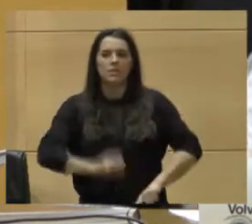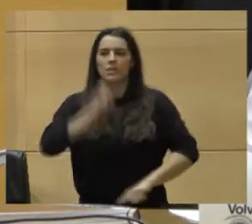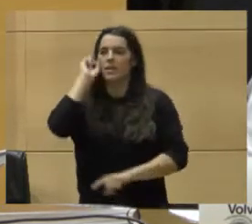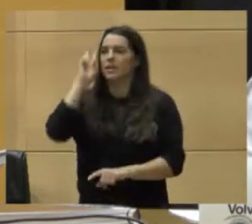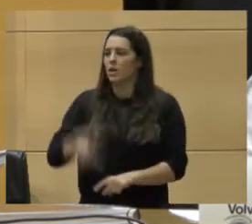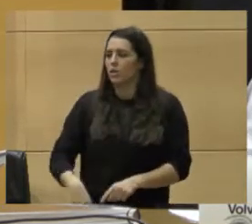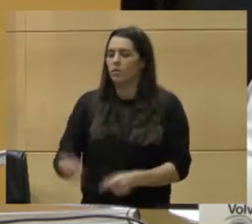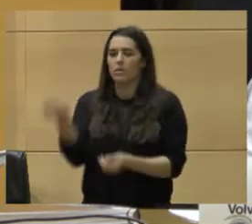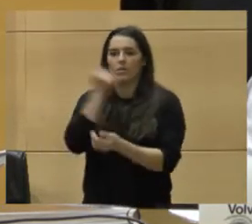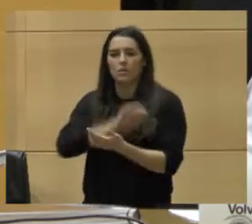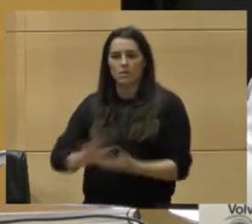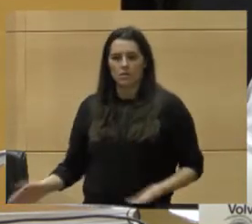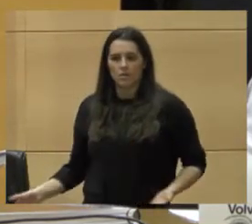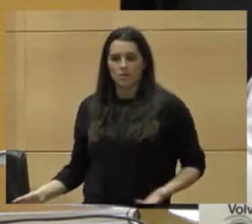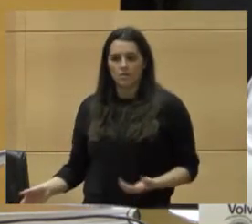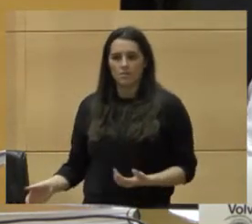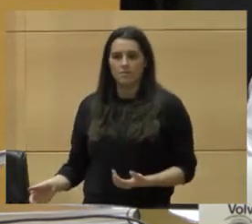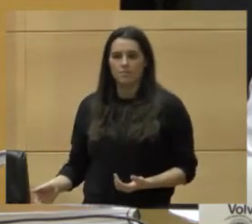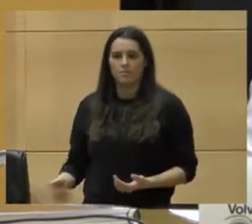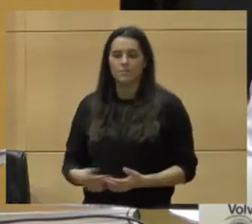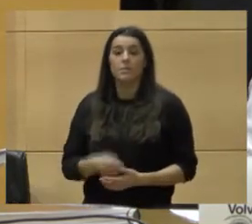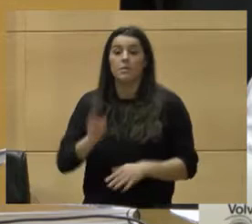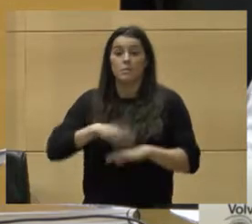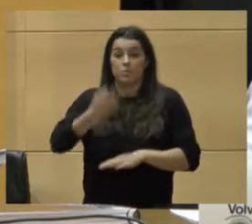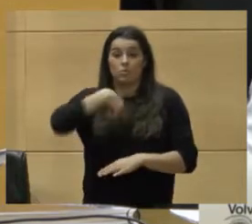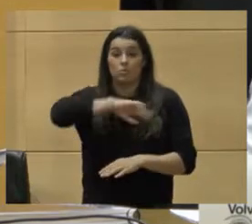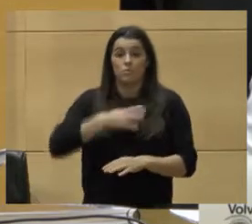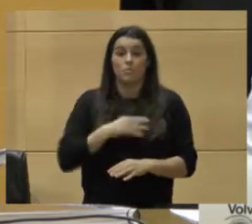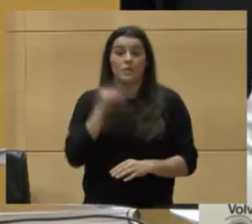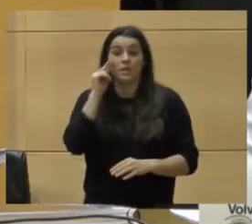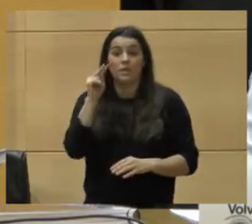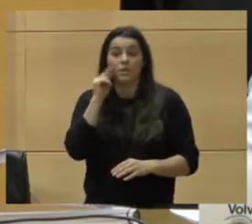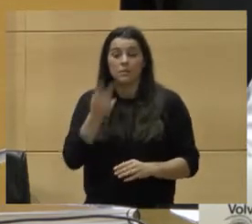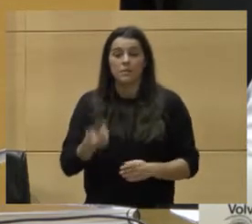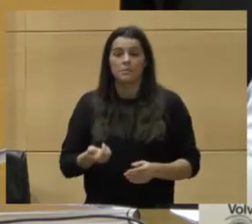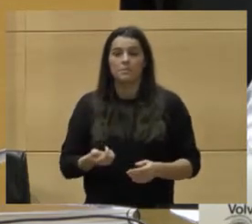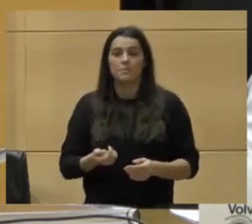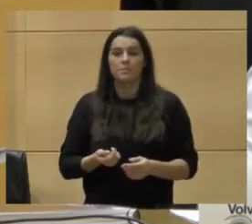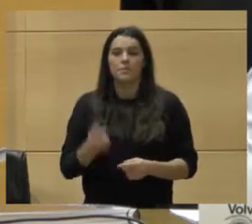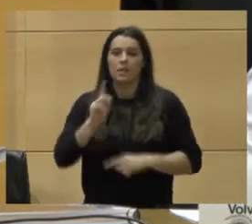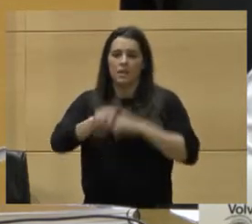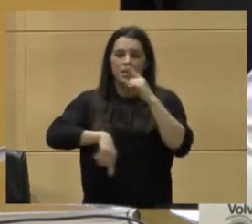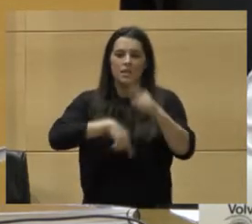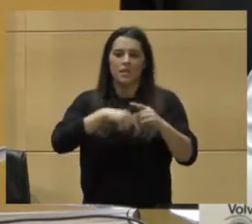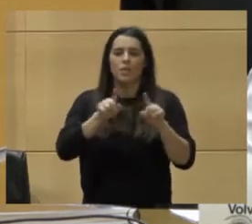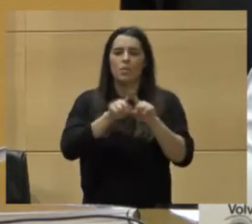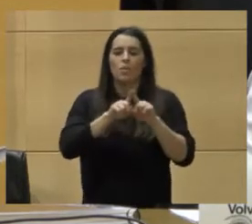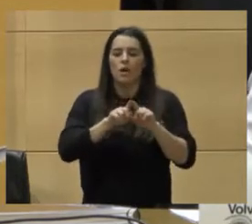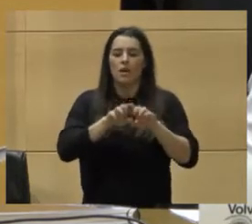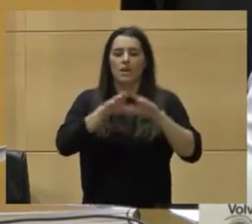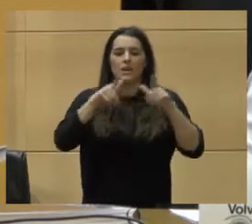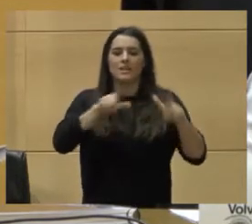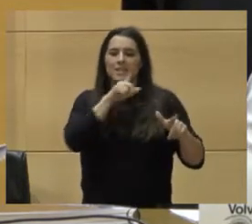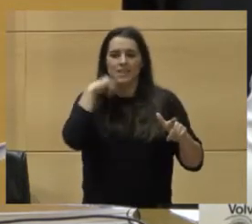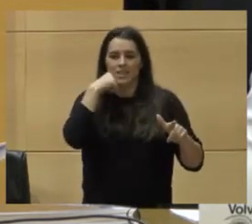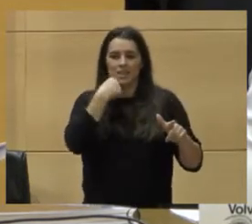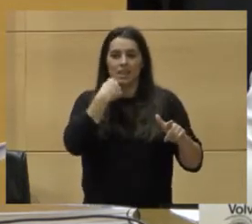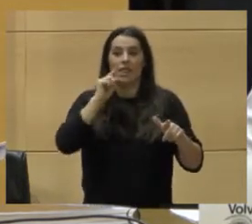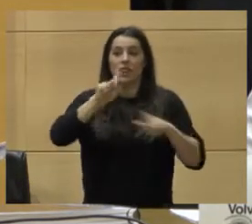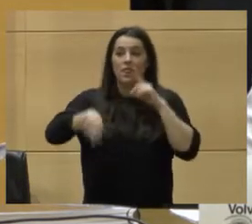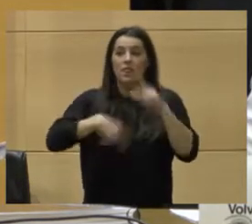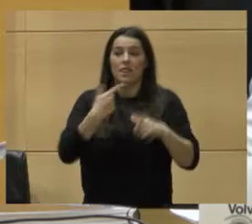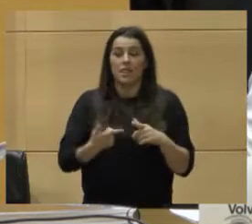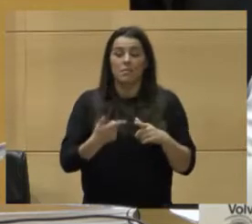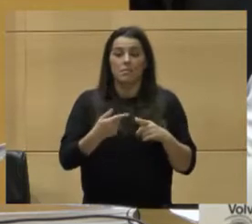retribuido que existe para que veamos cuál es la tarta y luego reportamos la tarta y ahí yo sí que quiero reivindicar algo